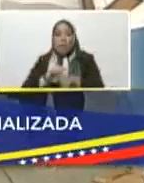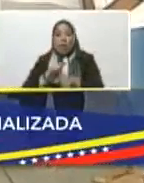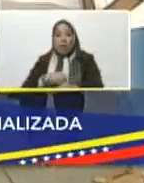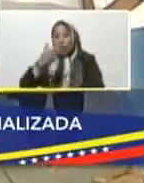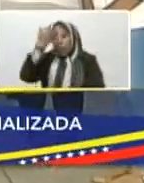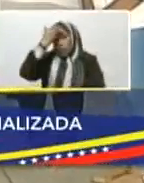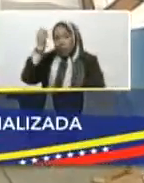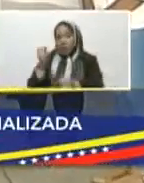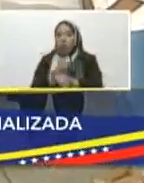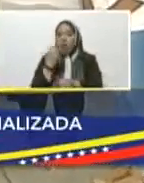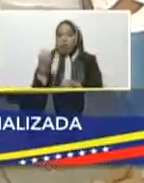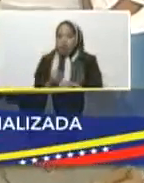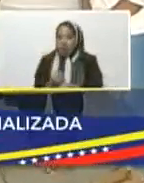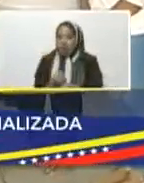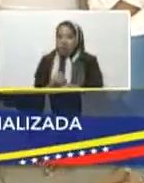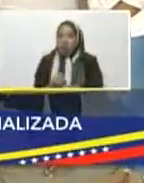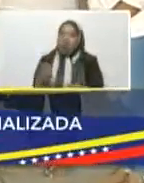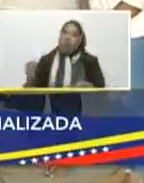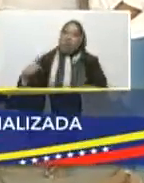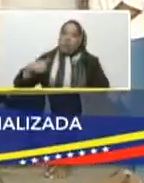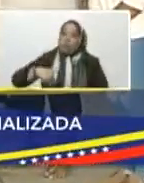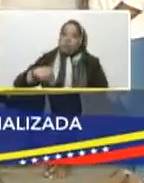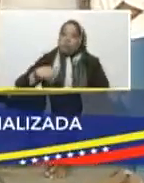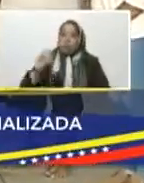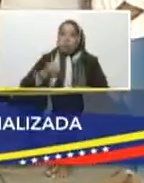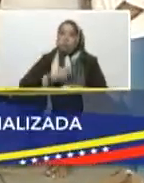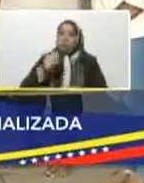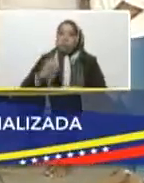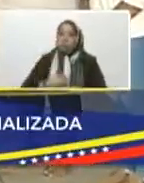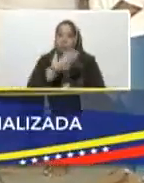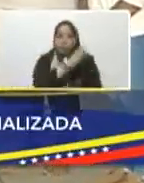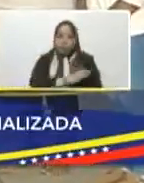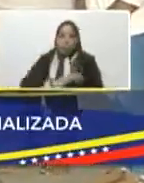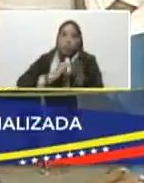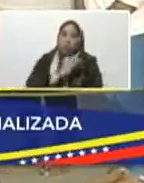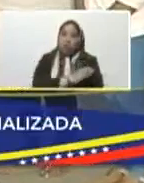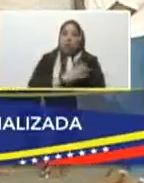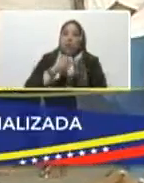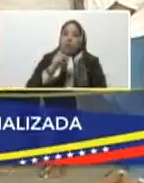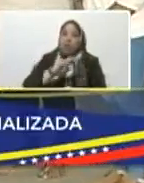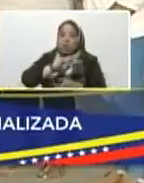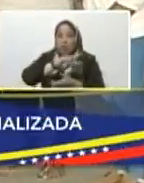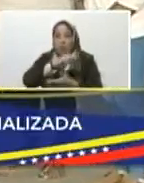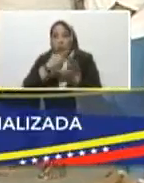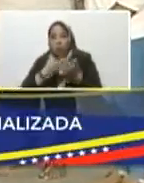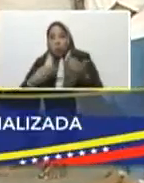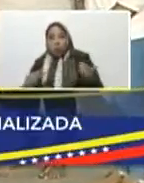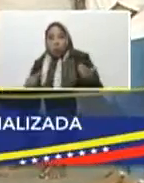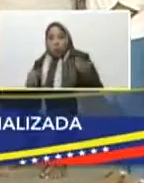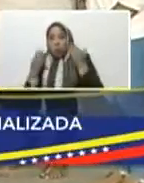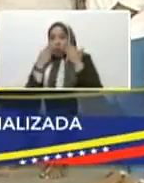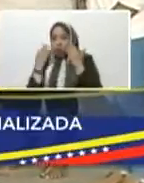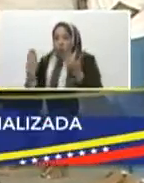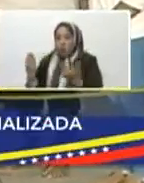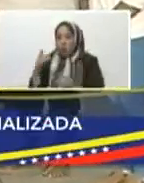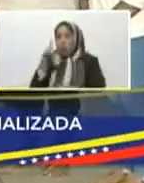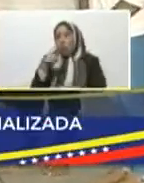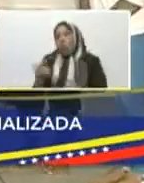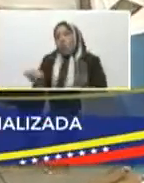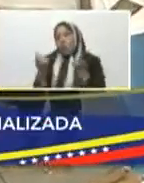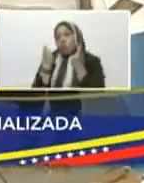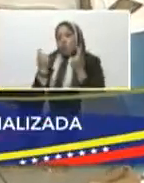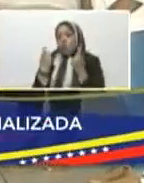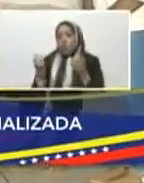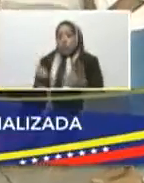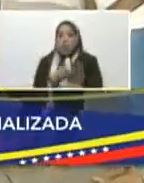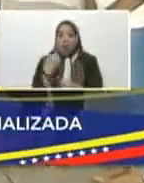enfermeras, trabajadores que elaboran aquí ahora en esta clínica, y aquí está nuestra doctora Daniela Belisario, que también forma parte de ese